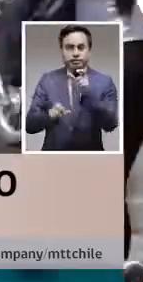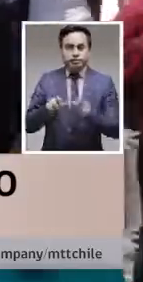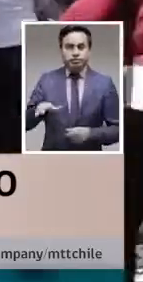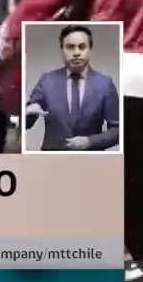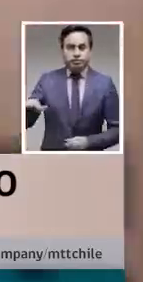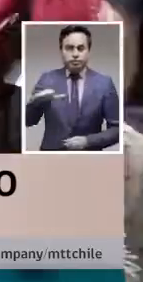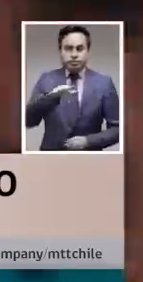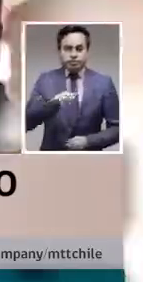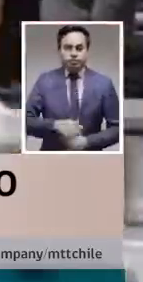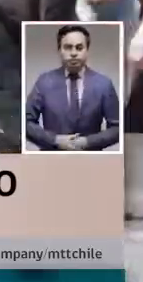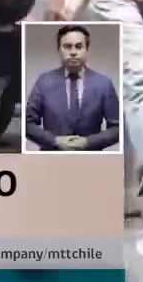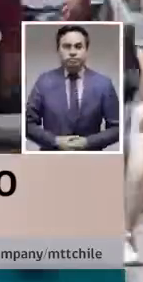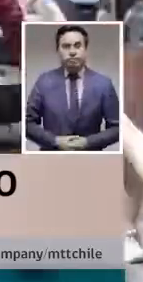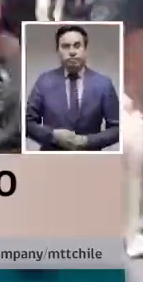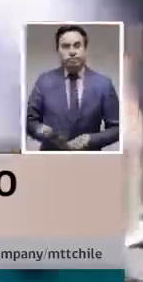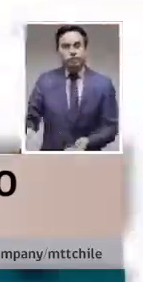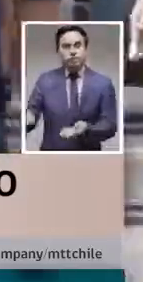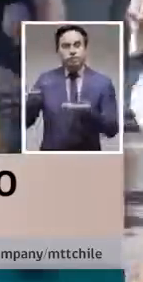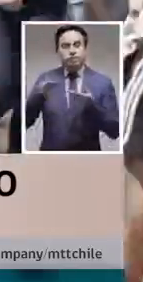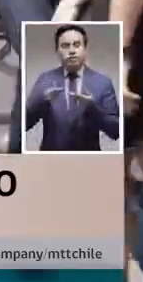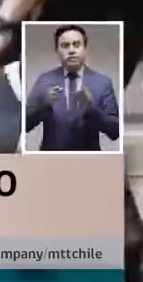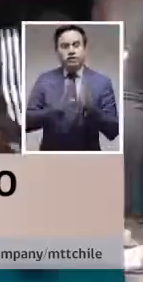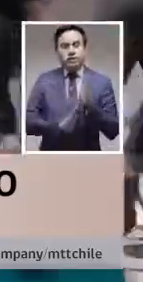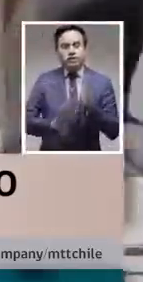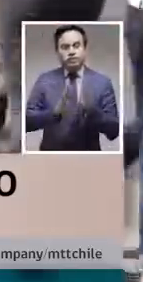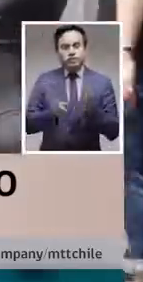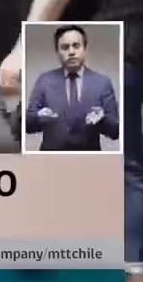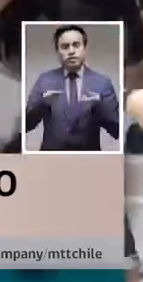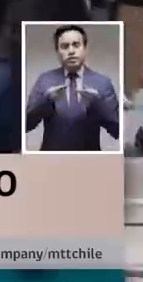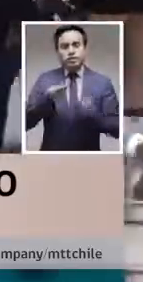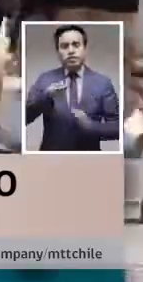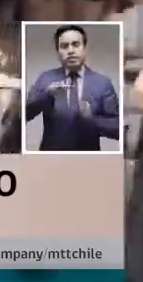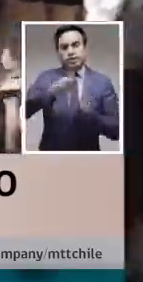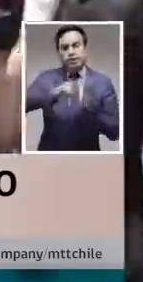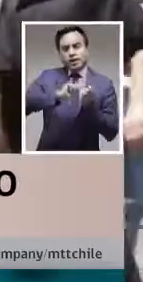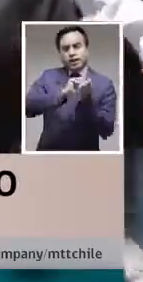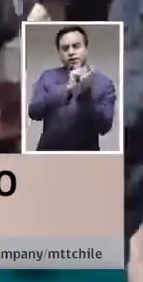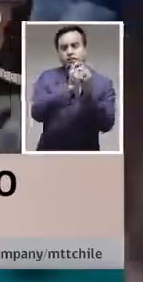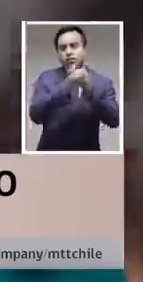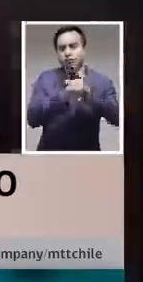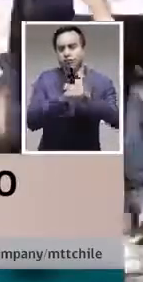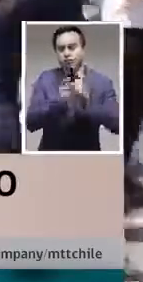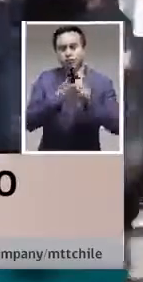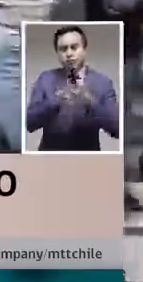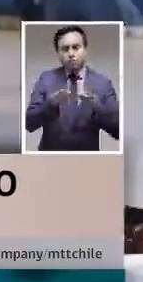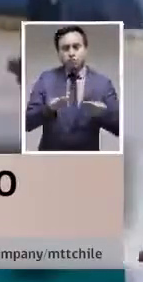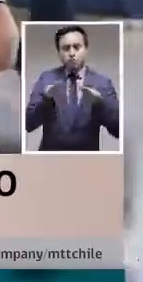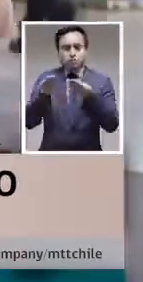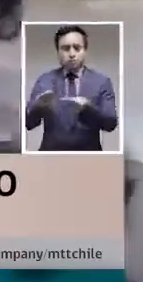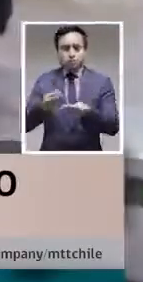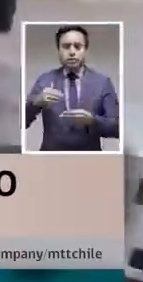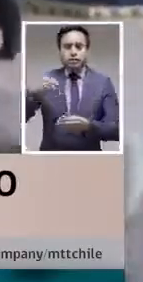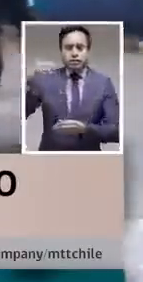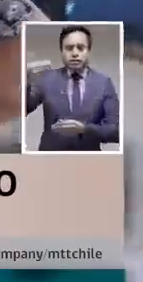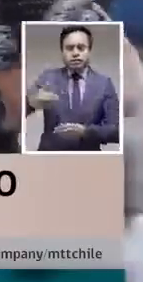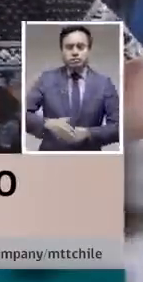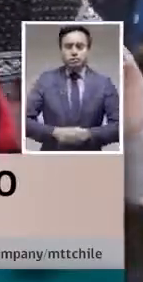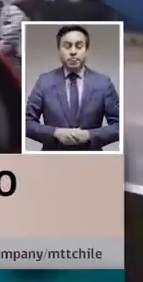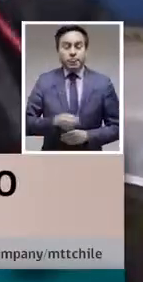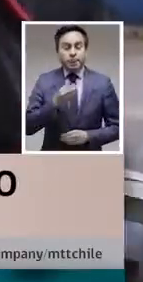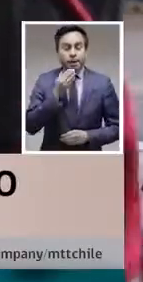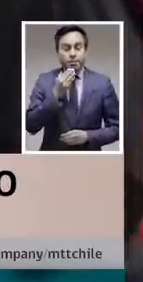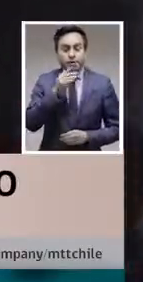personas también, nos den la base para reformular las soluciones en adelante y